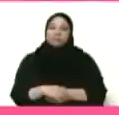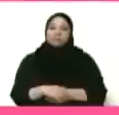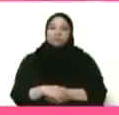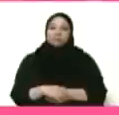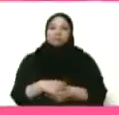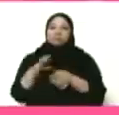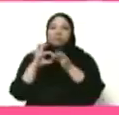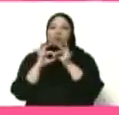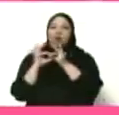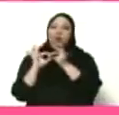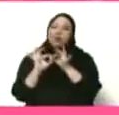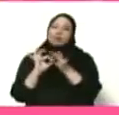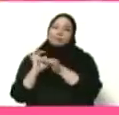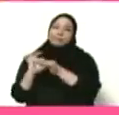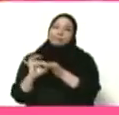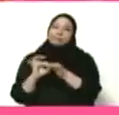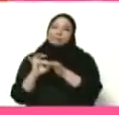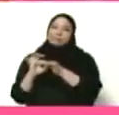La unidad.